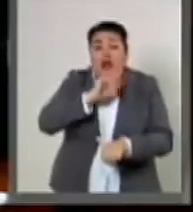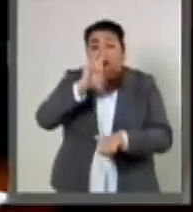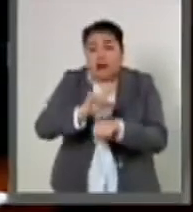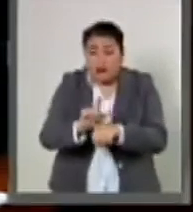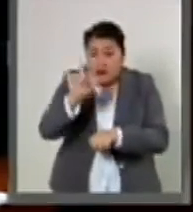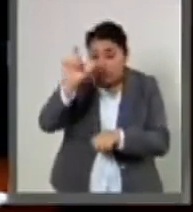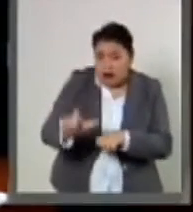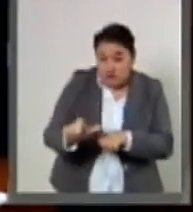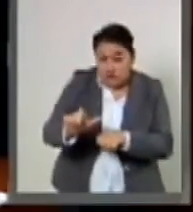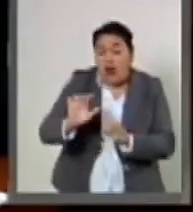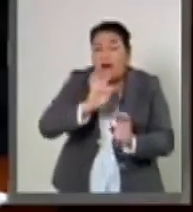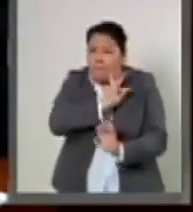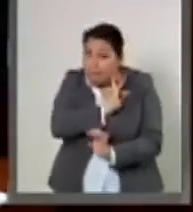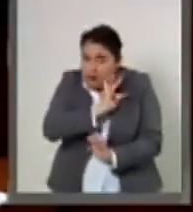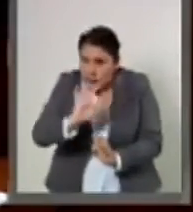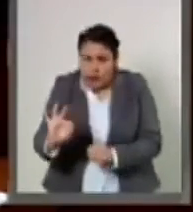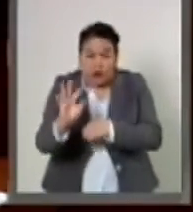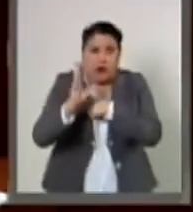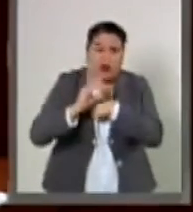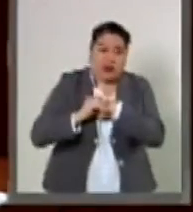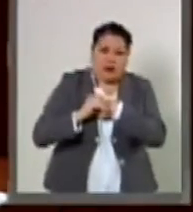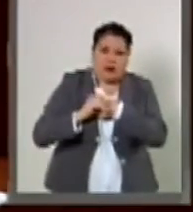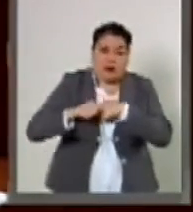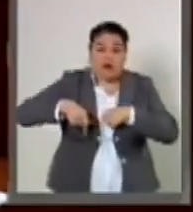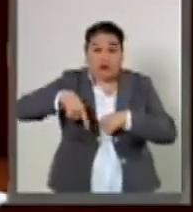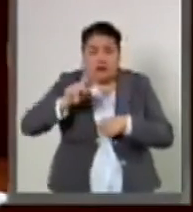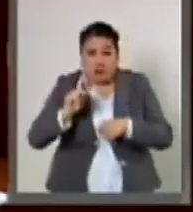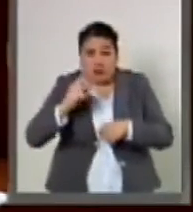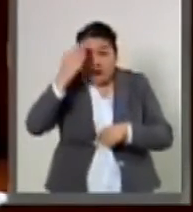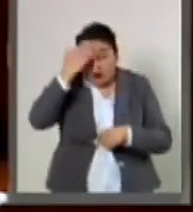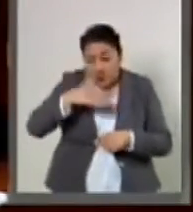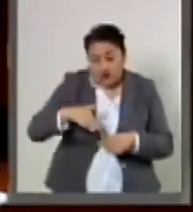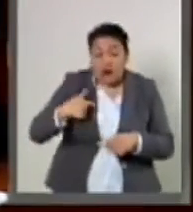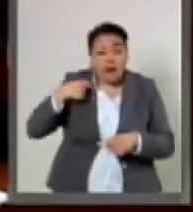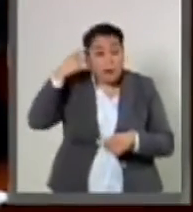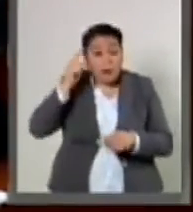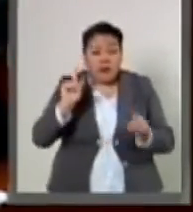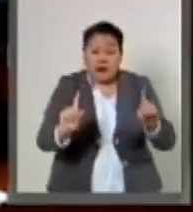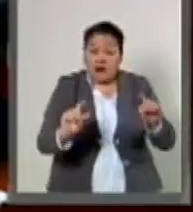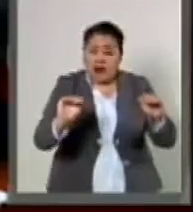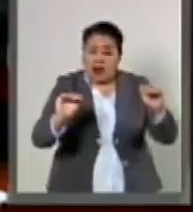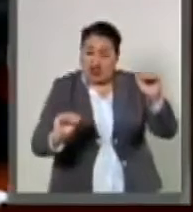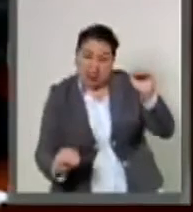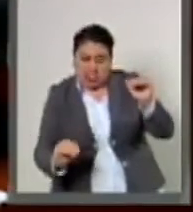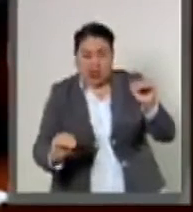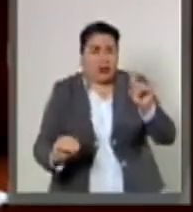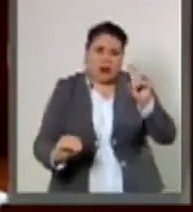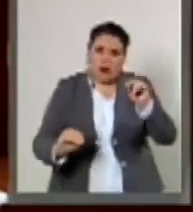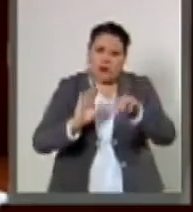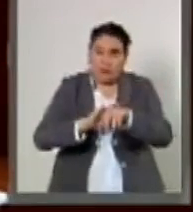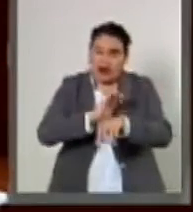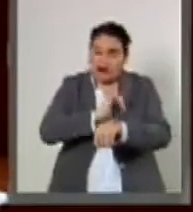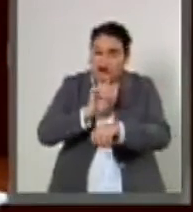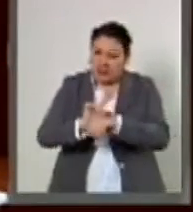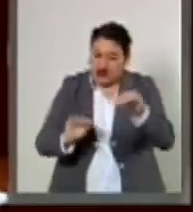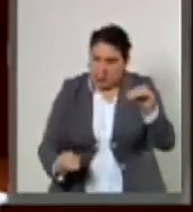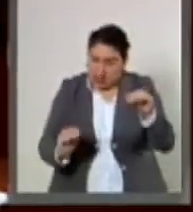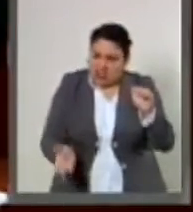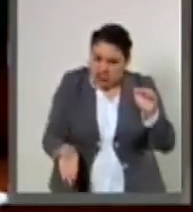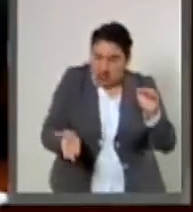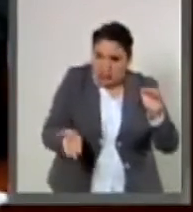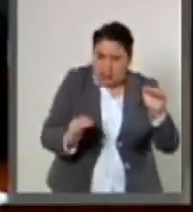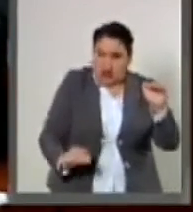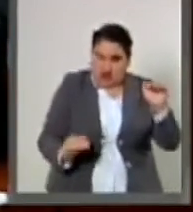circunstancias relevantes, de manera justificada y a fin de evitar un trato desigual. Bajo